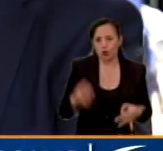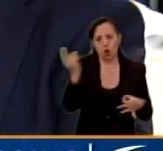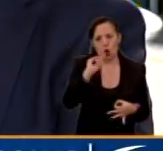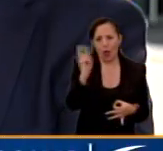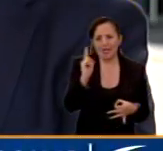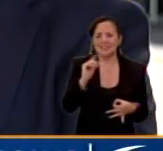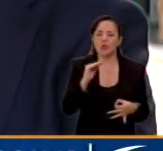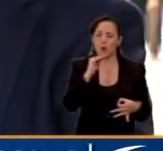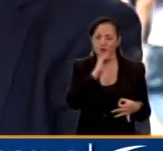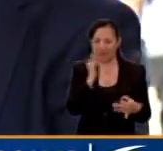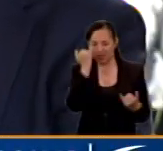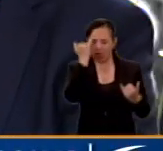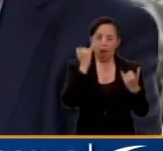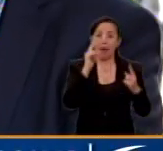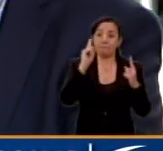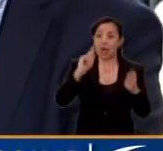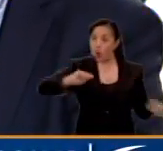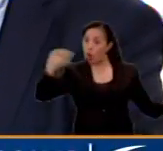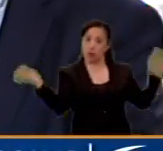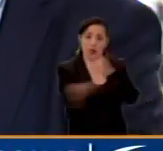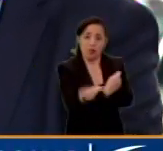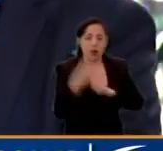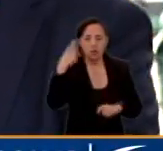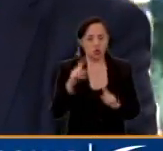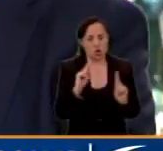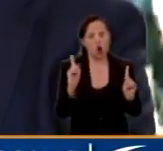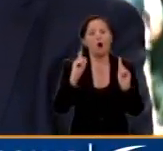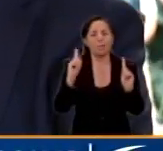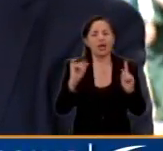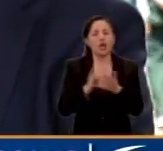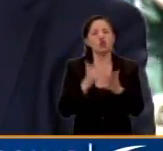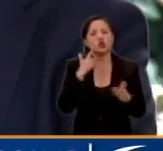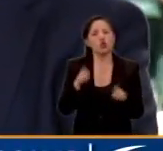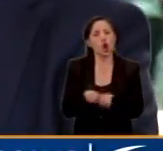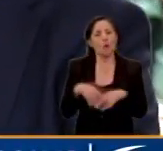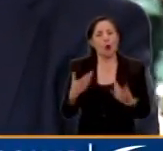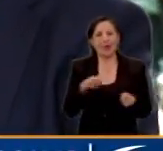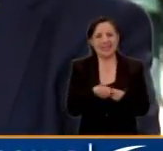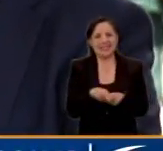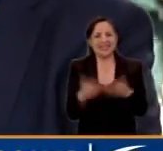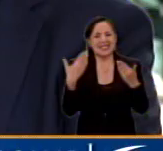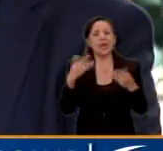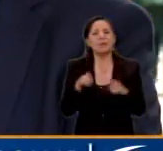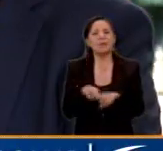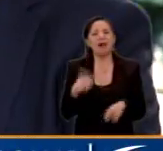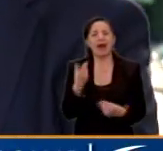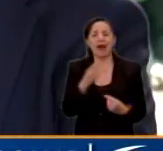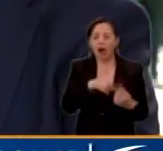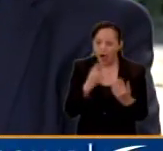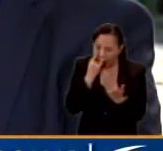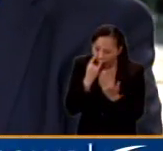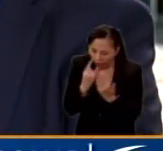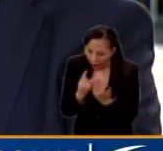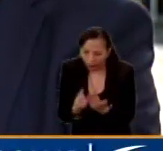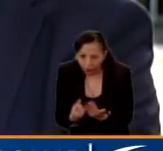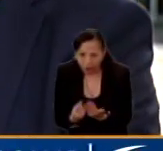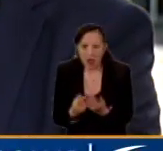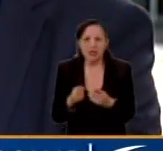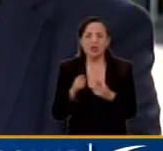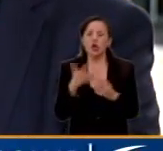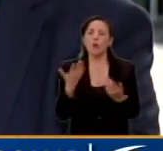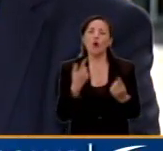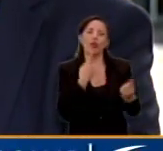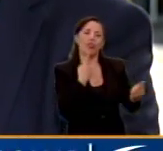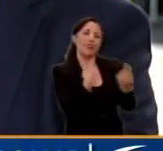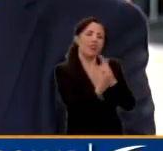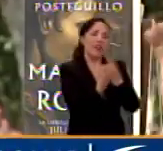presento esa historia para que resulte, como decías tú, entretenida y atractiva, que son los diálogos y la